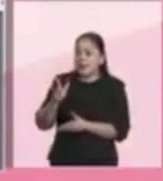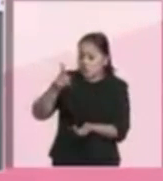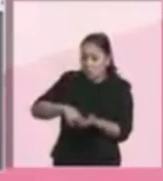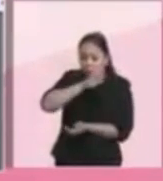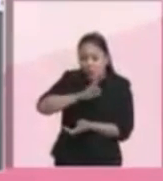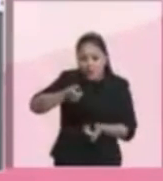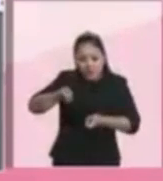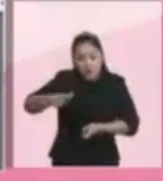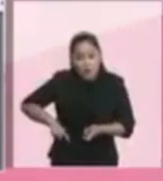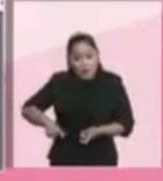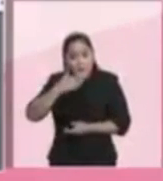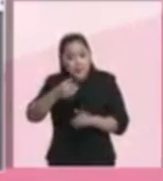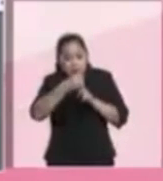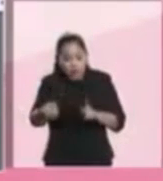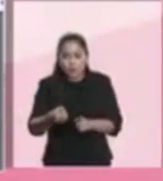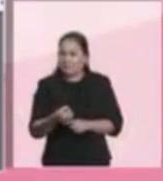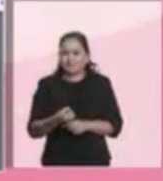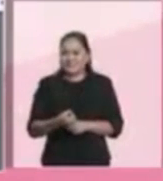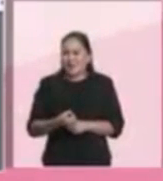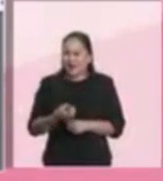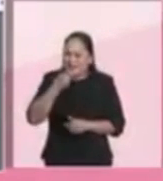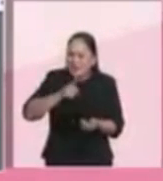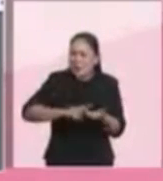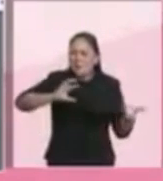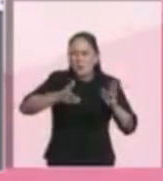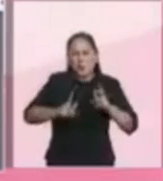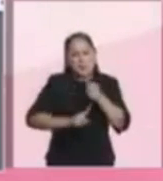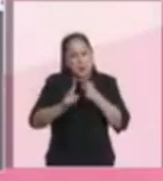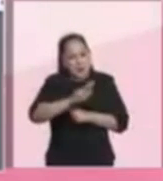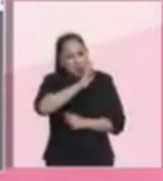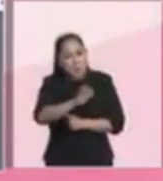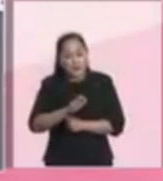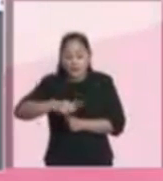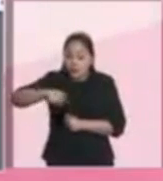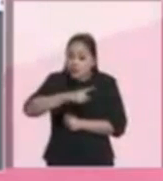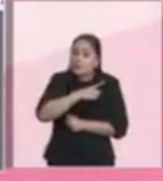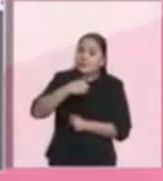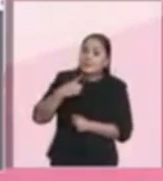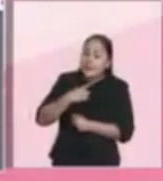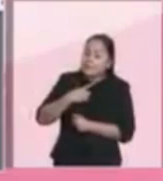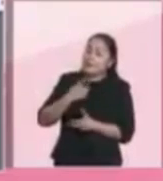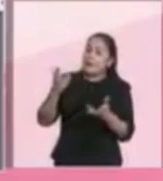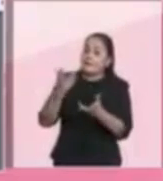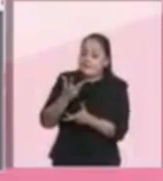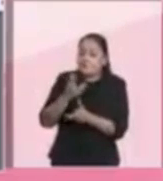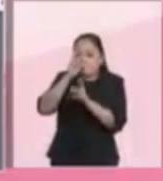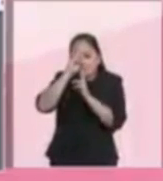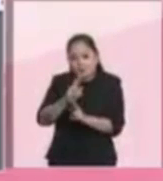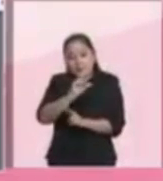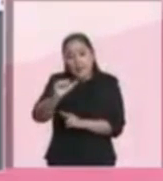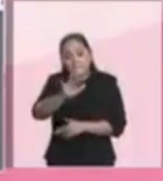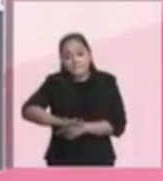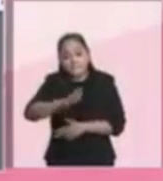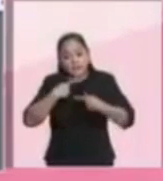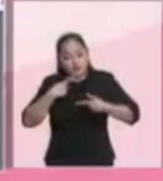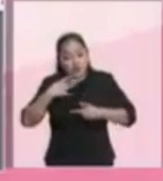y entonces esto se puede convertir en un caos. Creo que tenemos todos que estar conscientes que tenemos que ir a respetar al elector